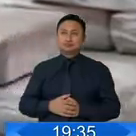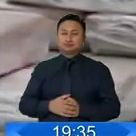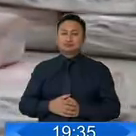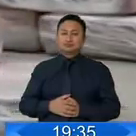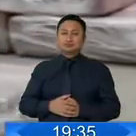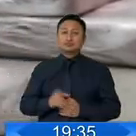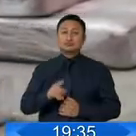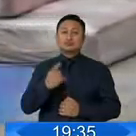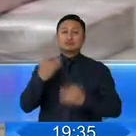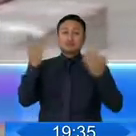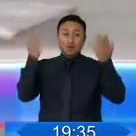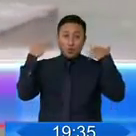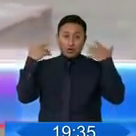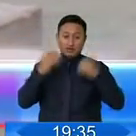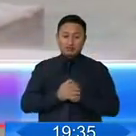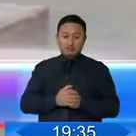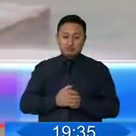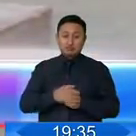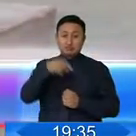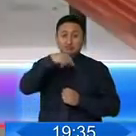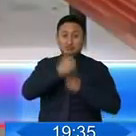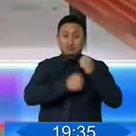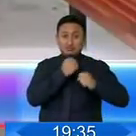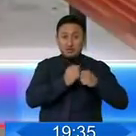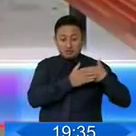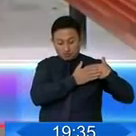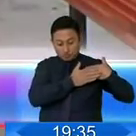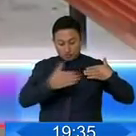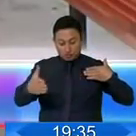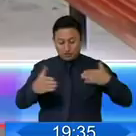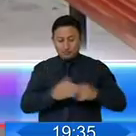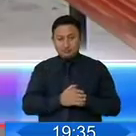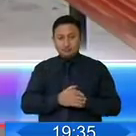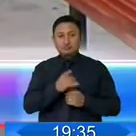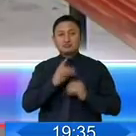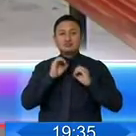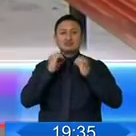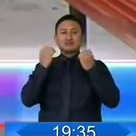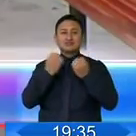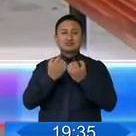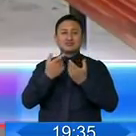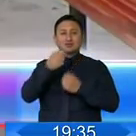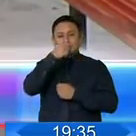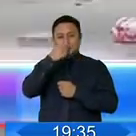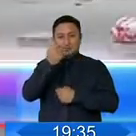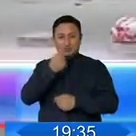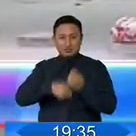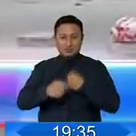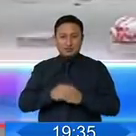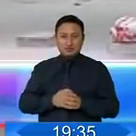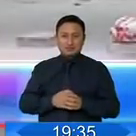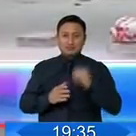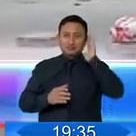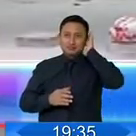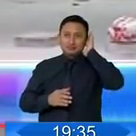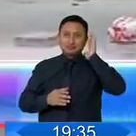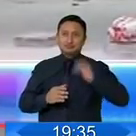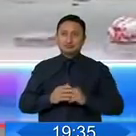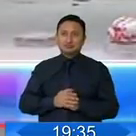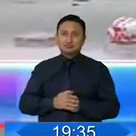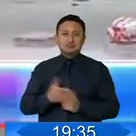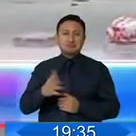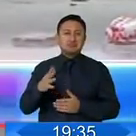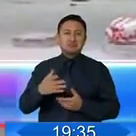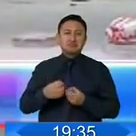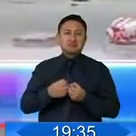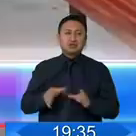Solo en la ciudad de Guayaquil, en lo que va del año, se habla de que las organizaciones narcodelictivas habrían perdido un